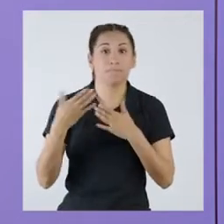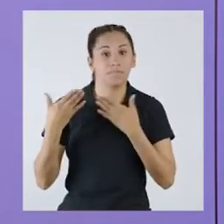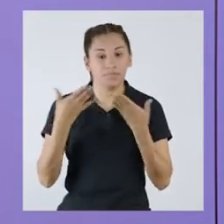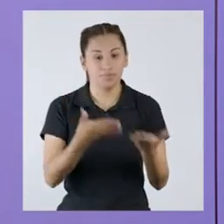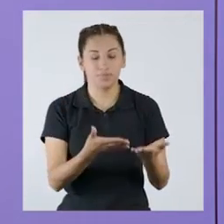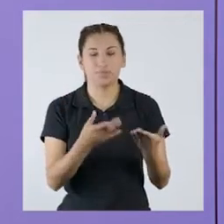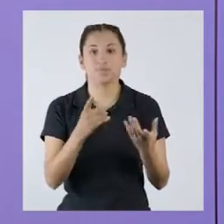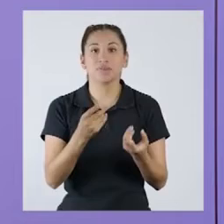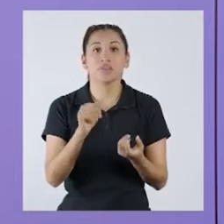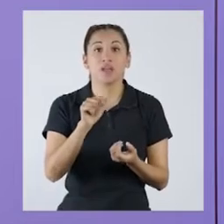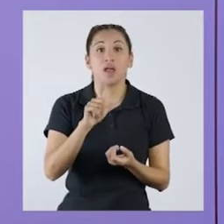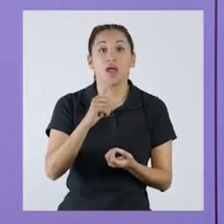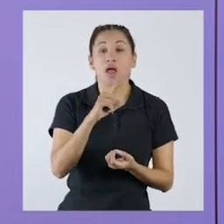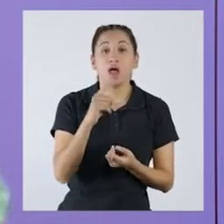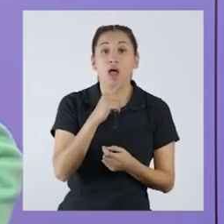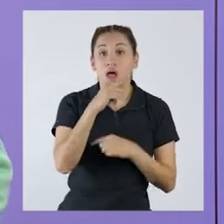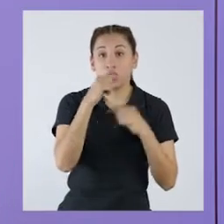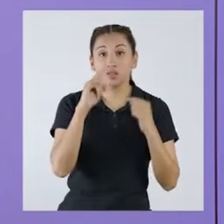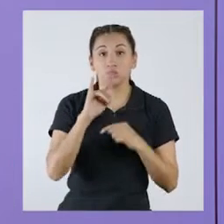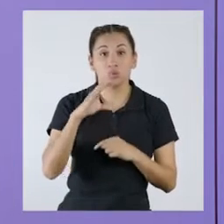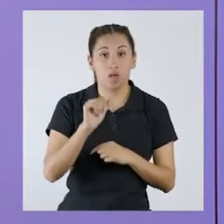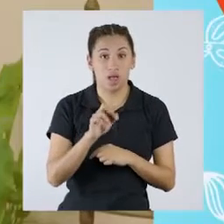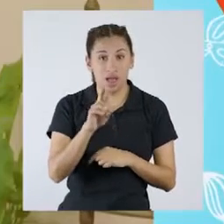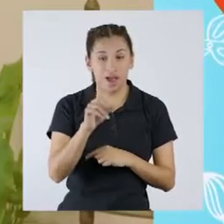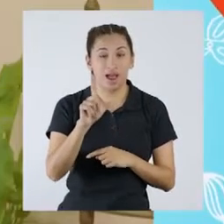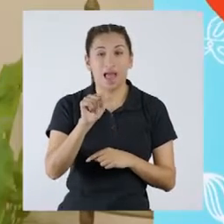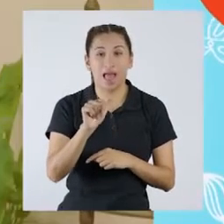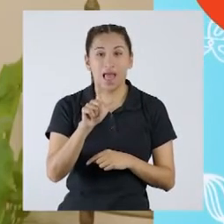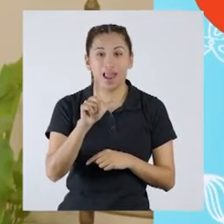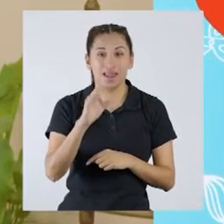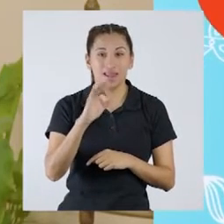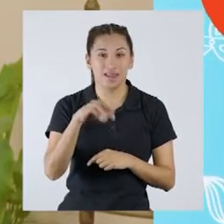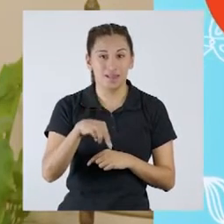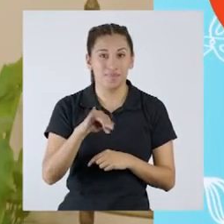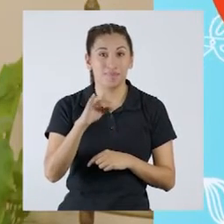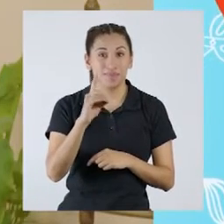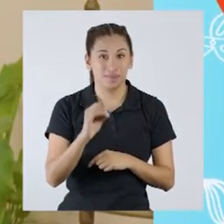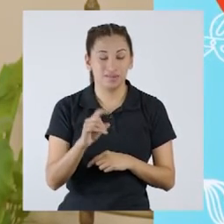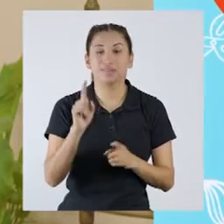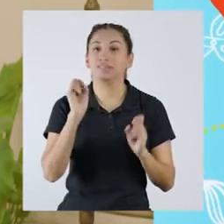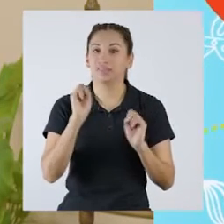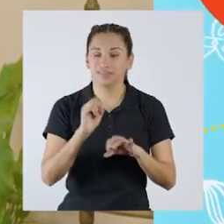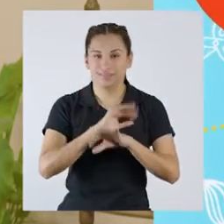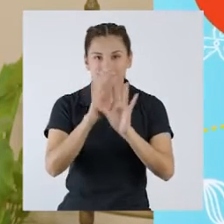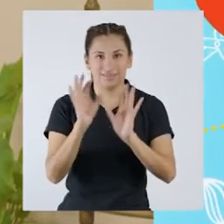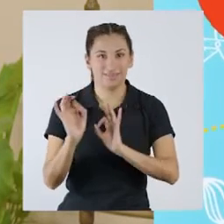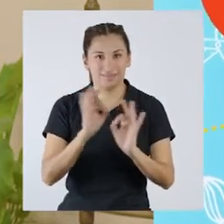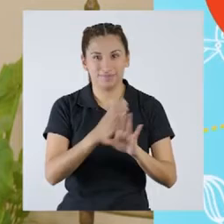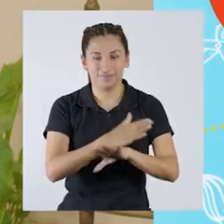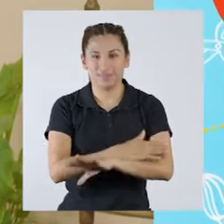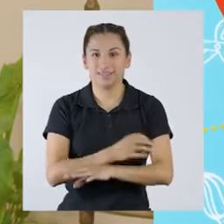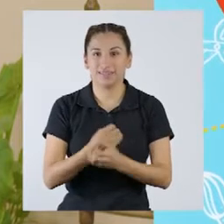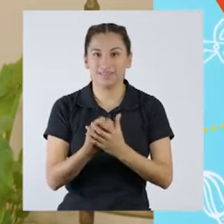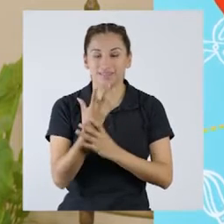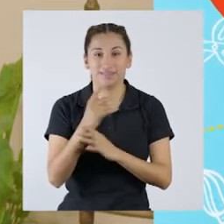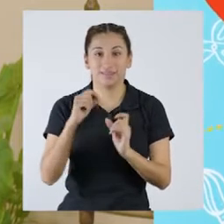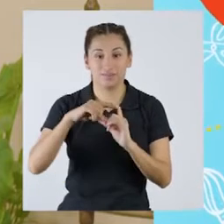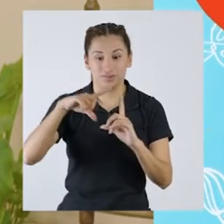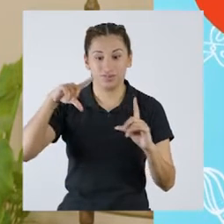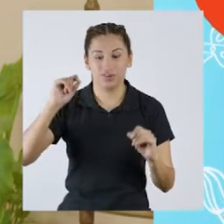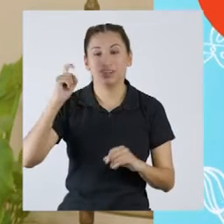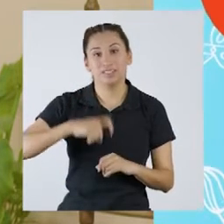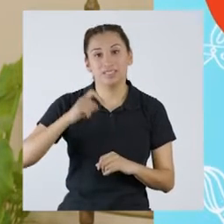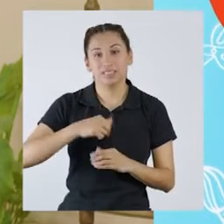para fabricar su azúcar y almidón, ¿no? Claro, lo hemos ido mencionando durante el programa. Las